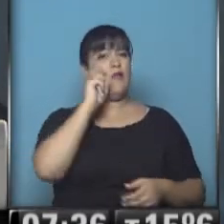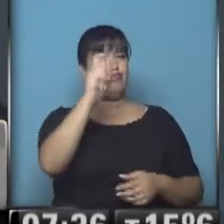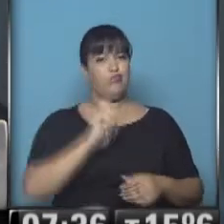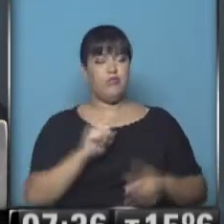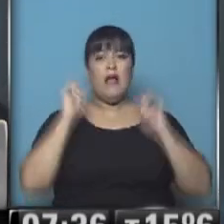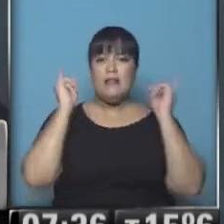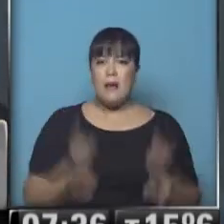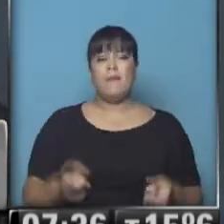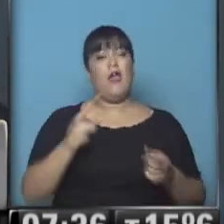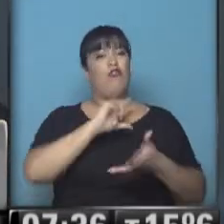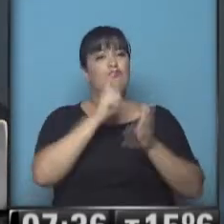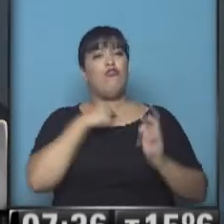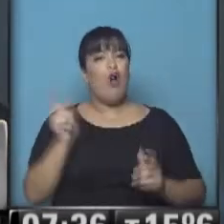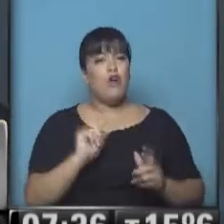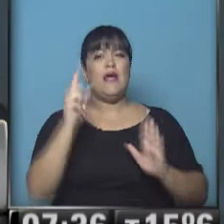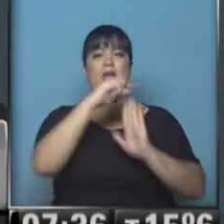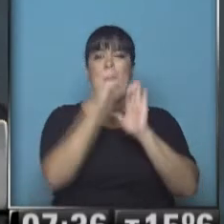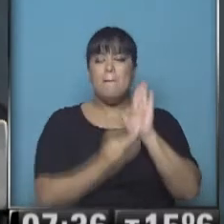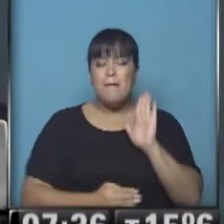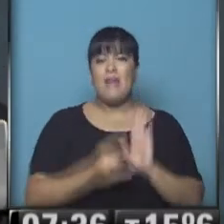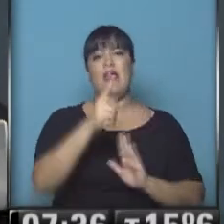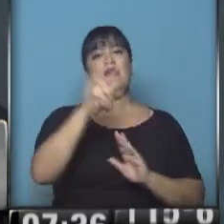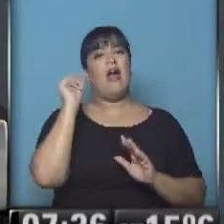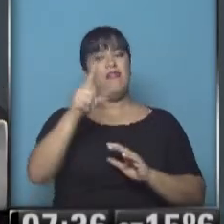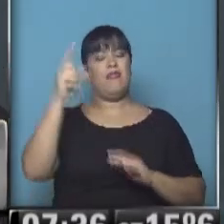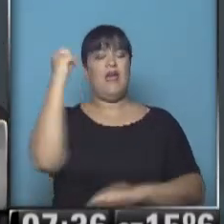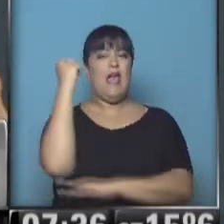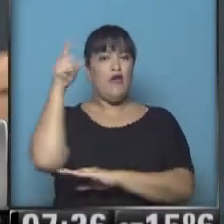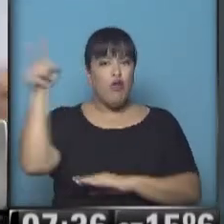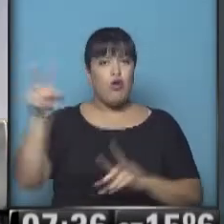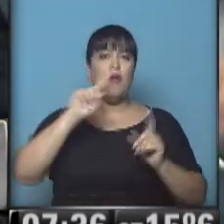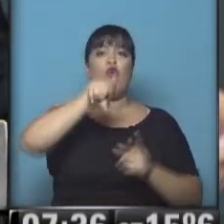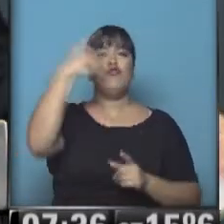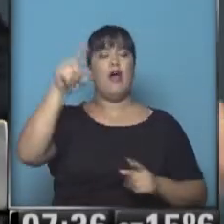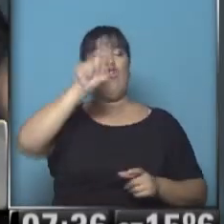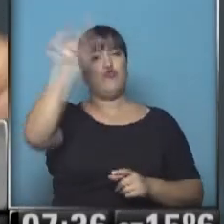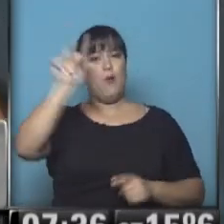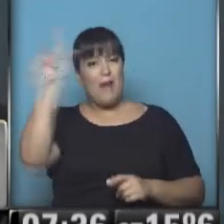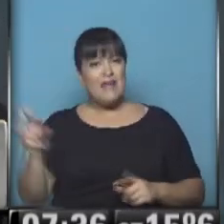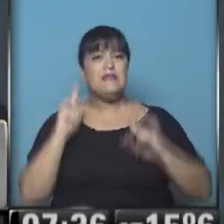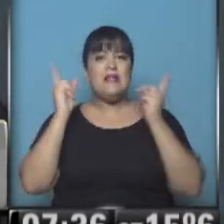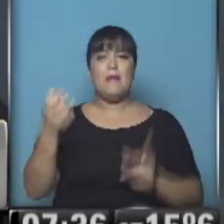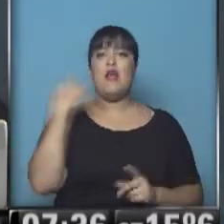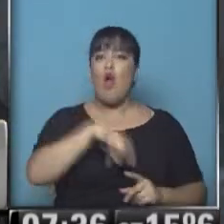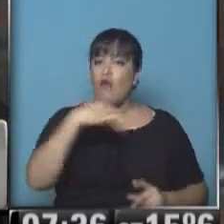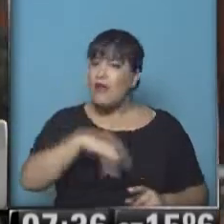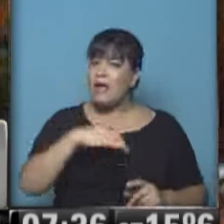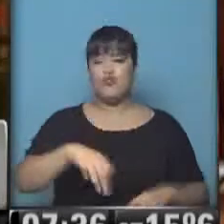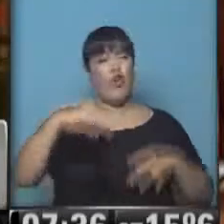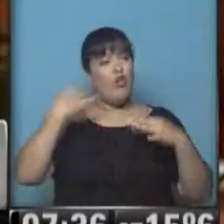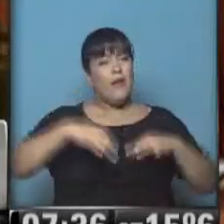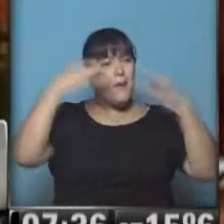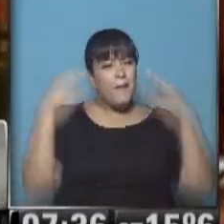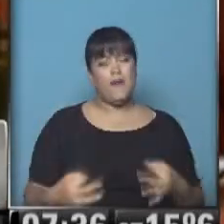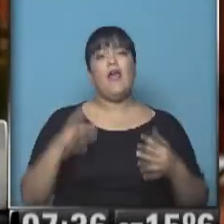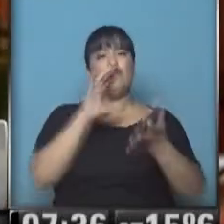no aplicar o estimular medidas coercitivas de carácter económico contra otro estado y de la obligación de obrar de buena fe en